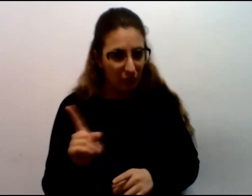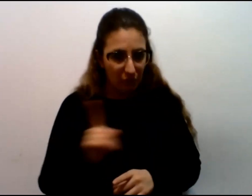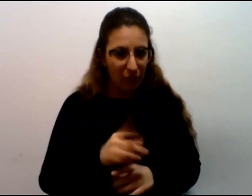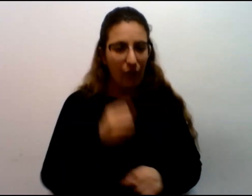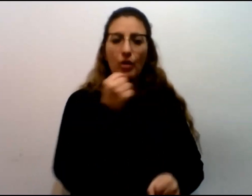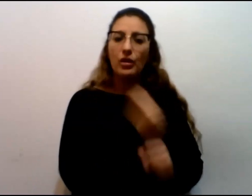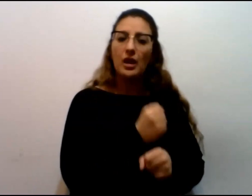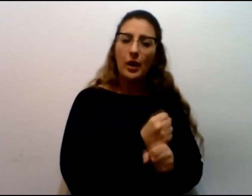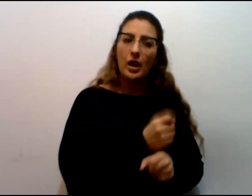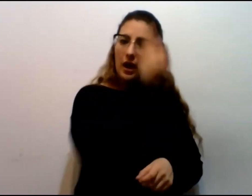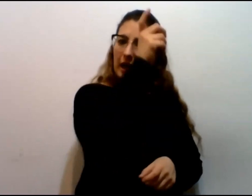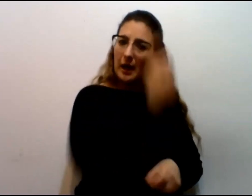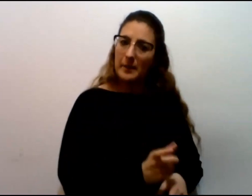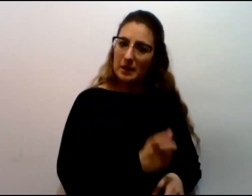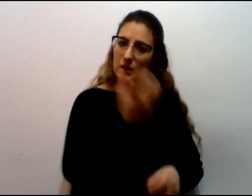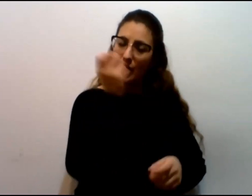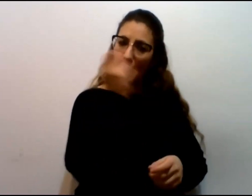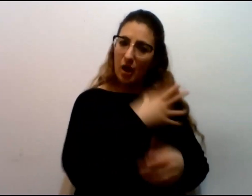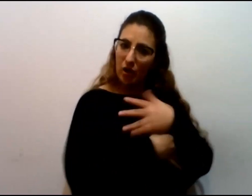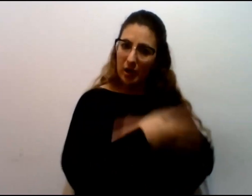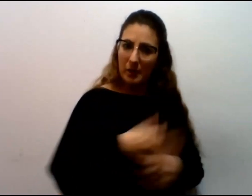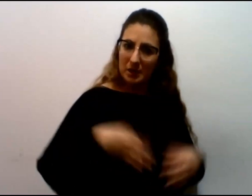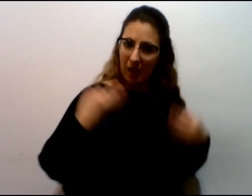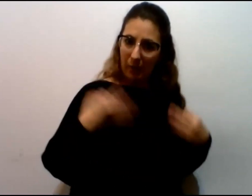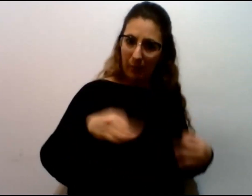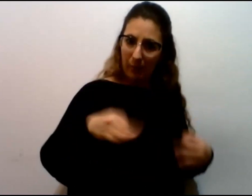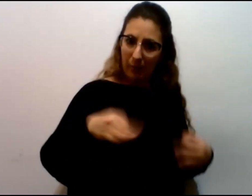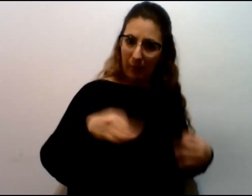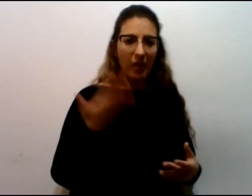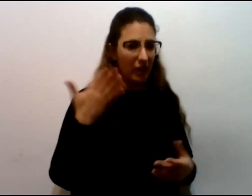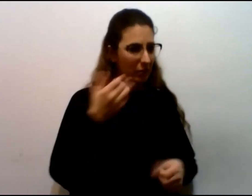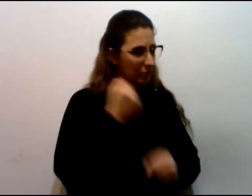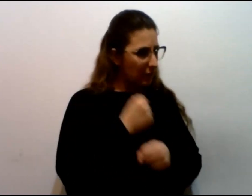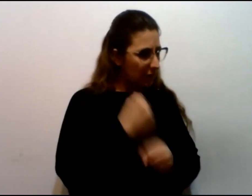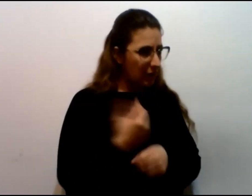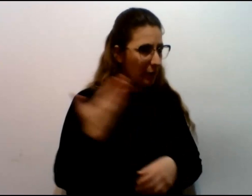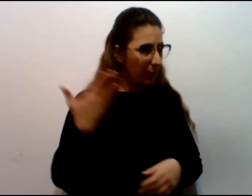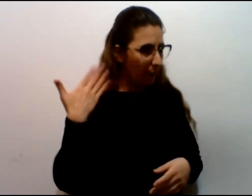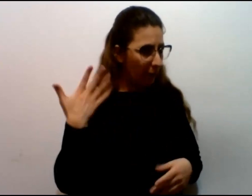Sienta dignidad Y pueda vivir De ese trabajo ¿Sí? Esa es la idea